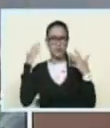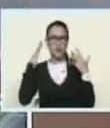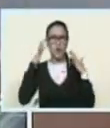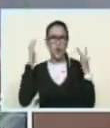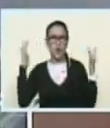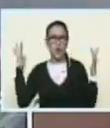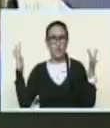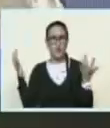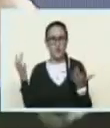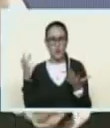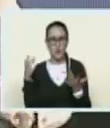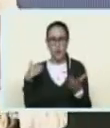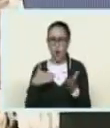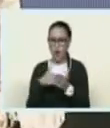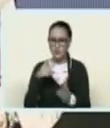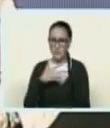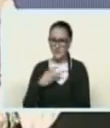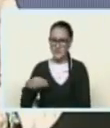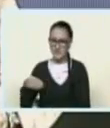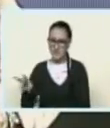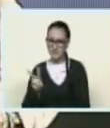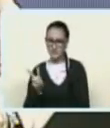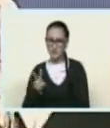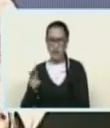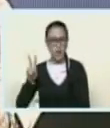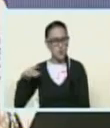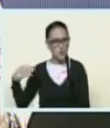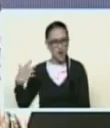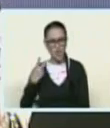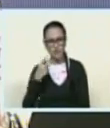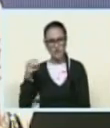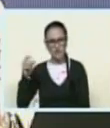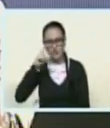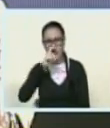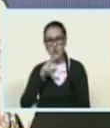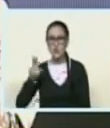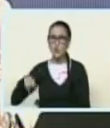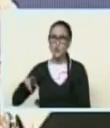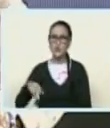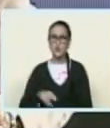contra un presidente legítimo de Venezuela, nunca en 200 años.